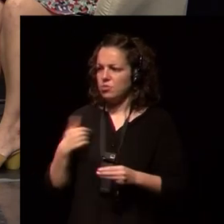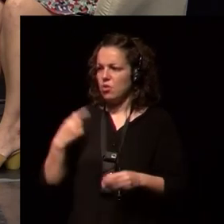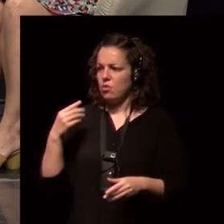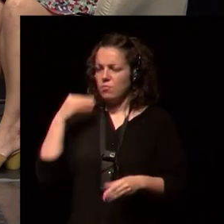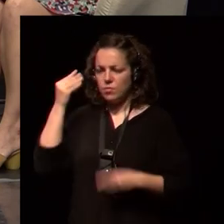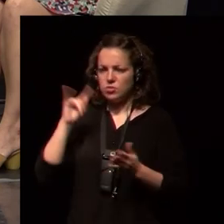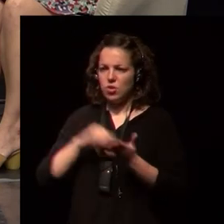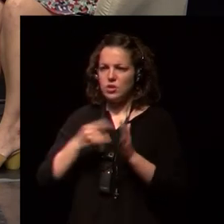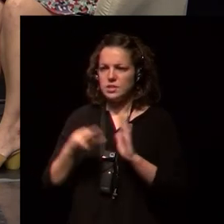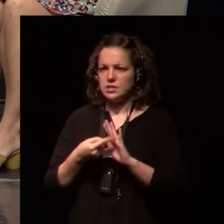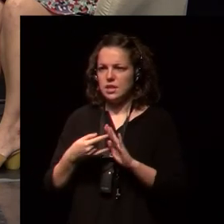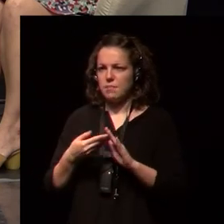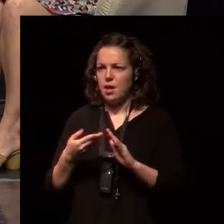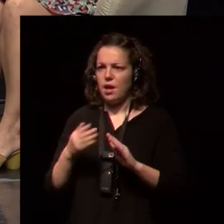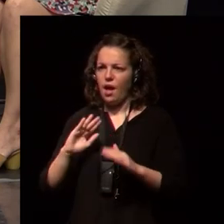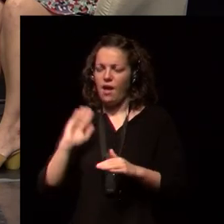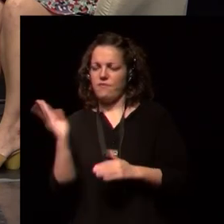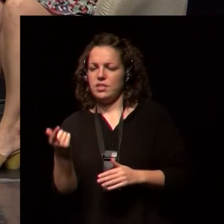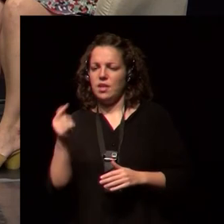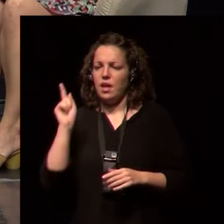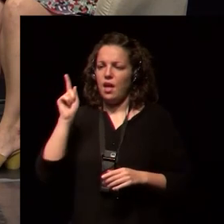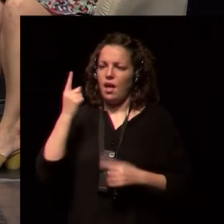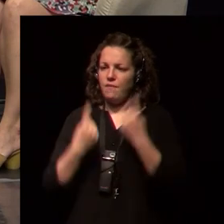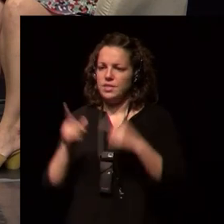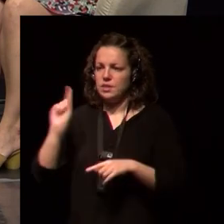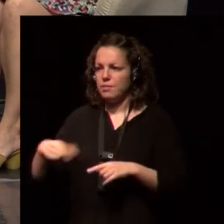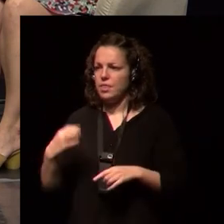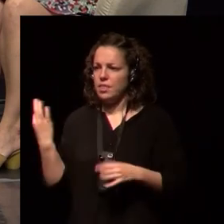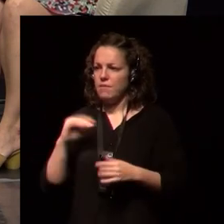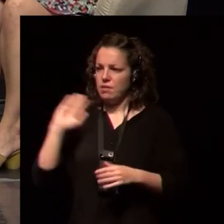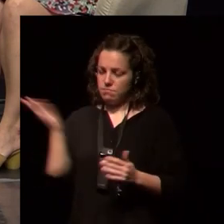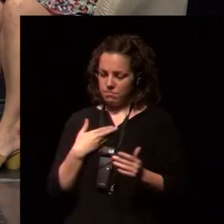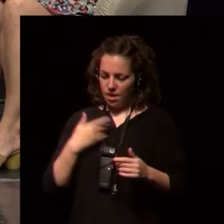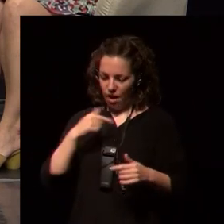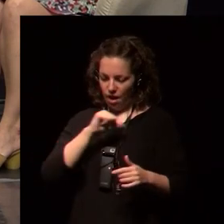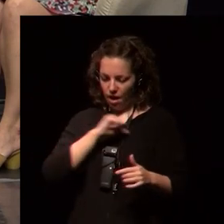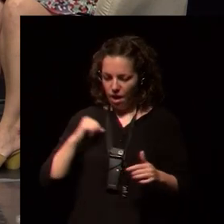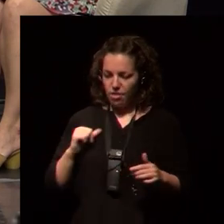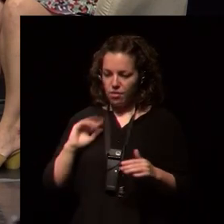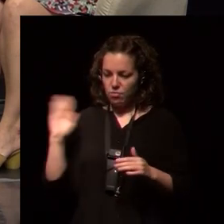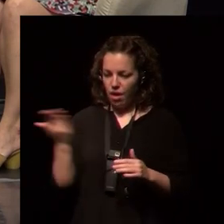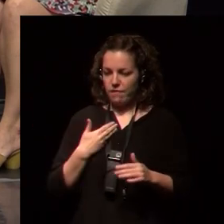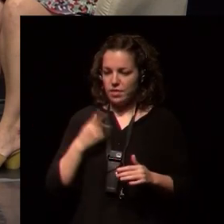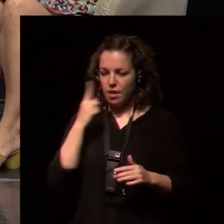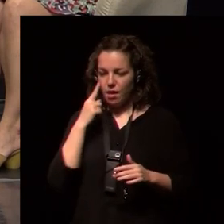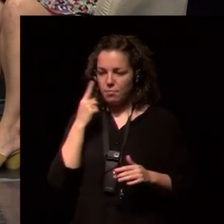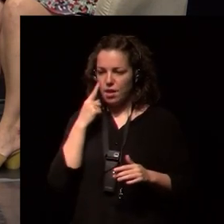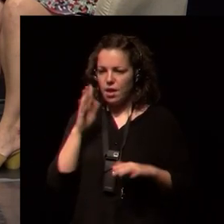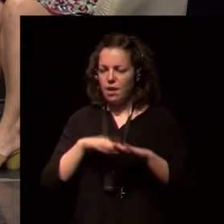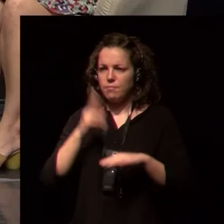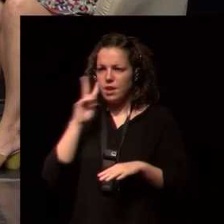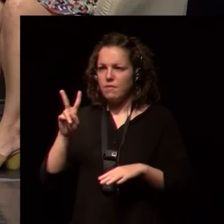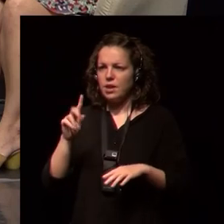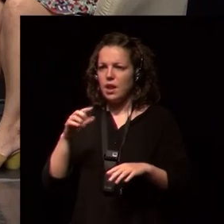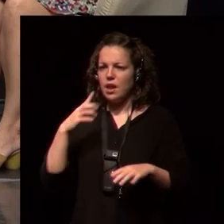creo que aparte de hackear el sistema, a veces tenemos que hackearnos a nosotros mismos y nosotras mismas para ver desde otro modo la